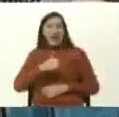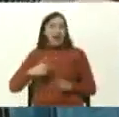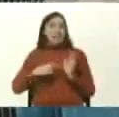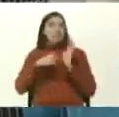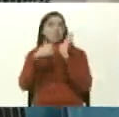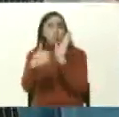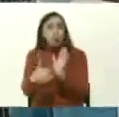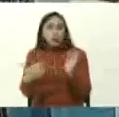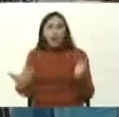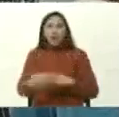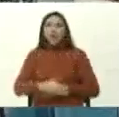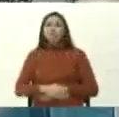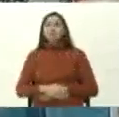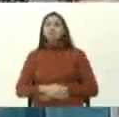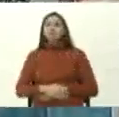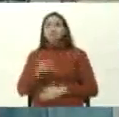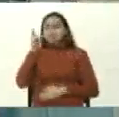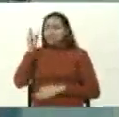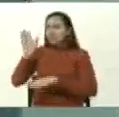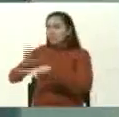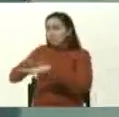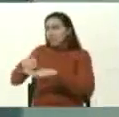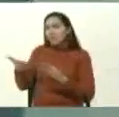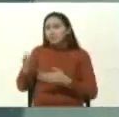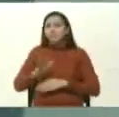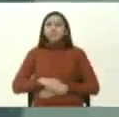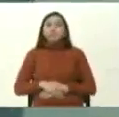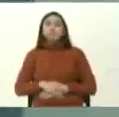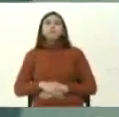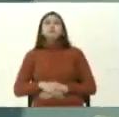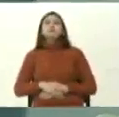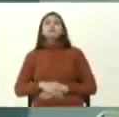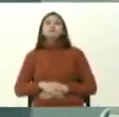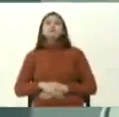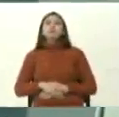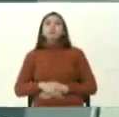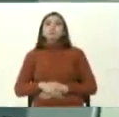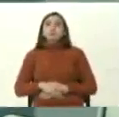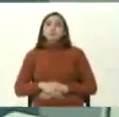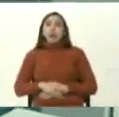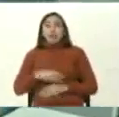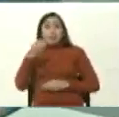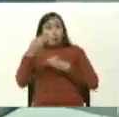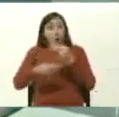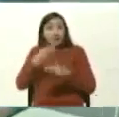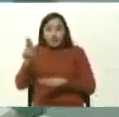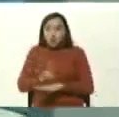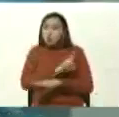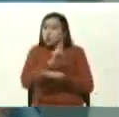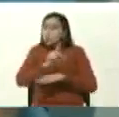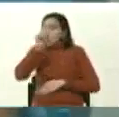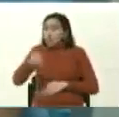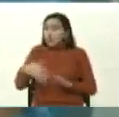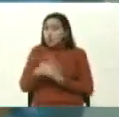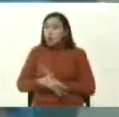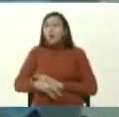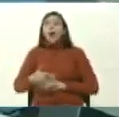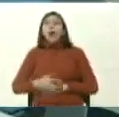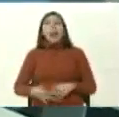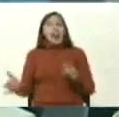mostrarle, vicepresidenta. Y bueno, vamos a hacer uso también de las